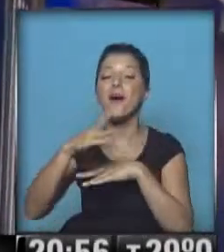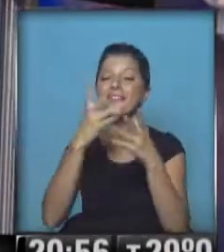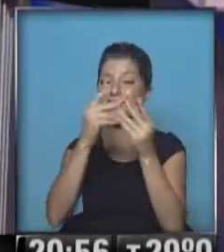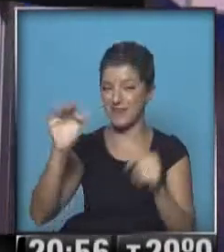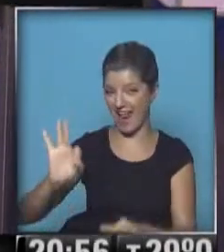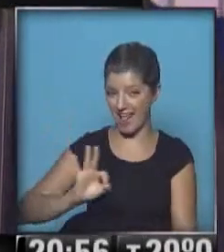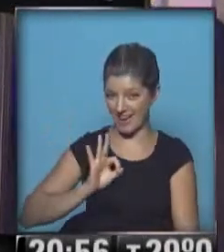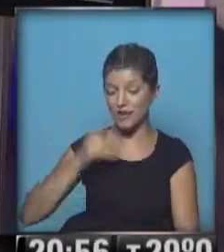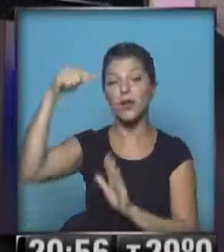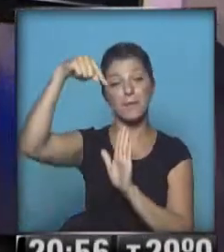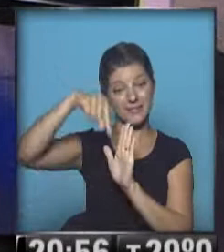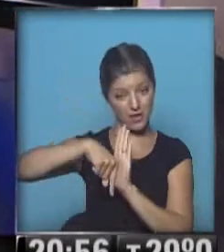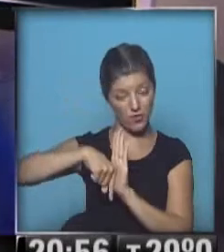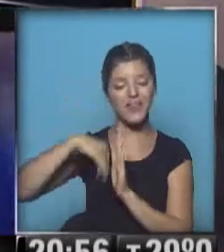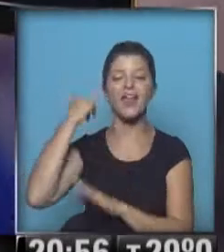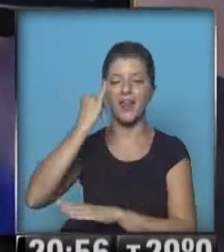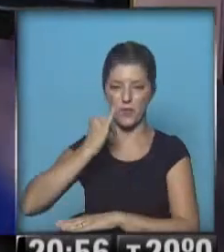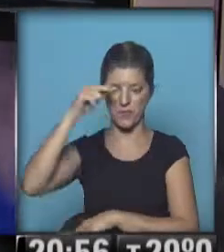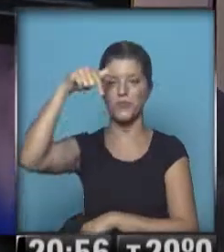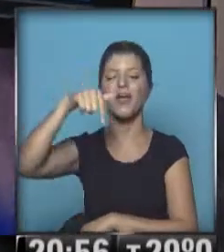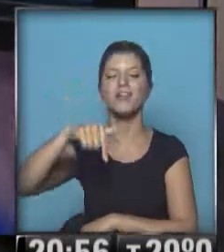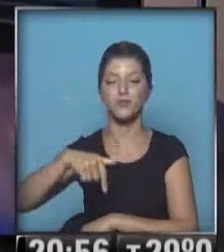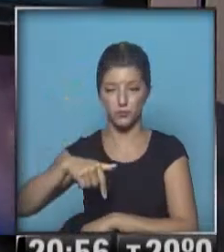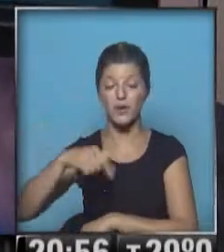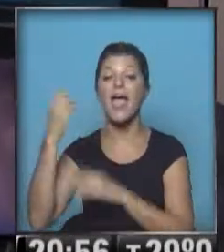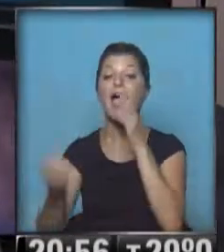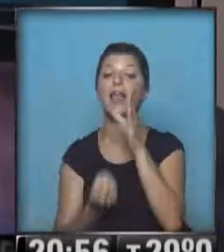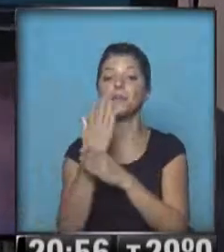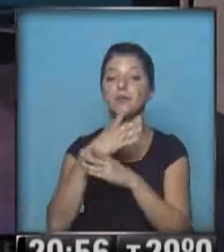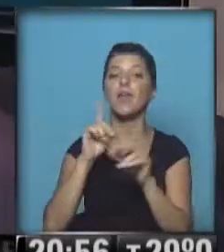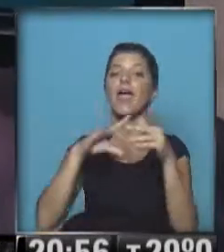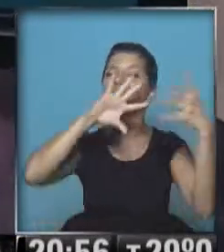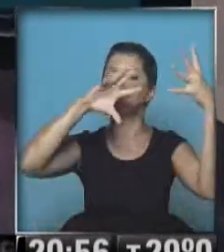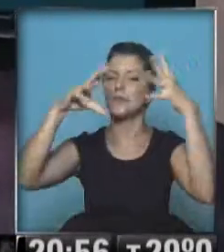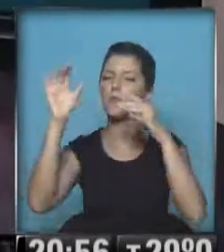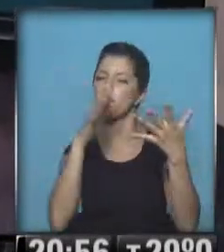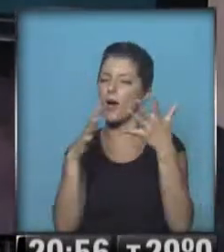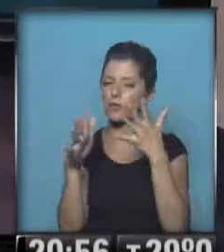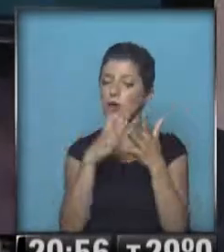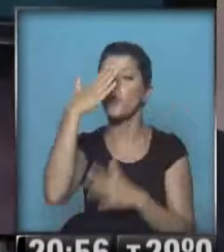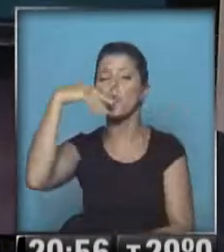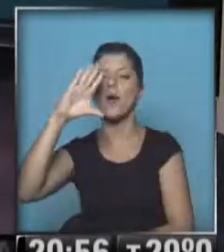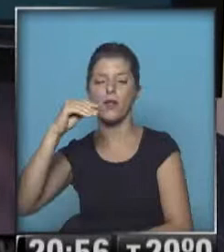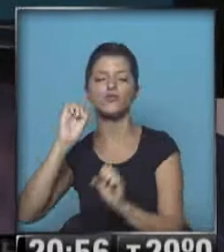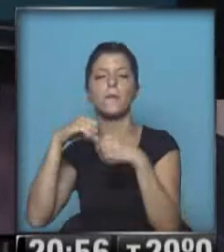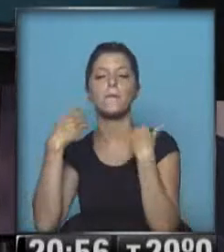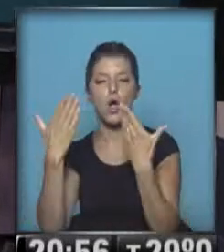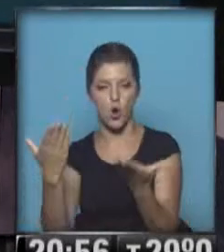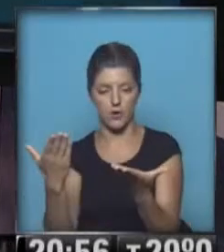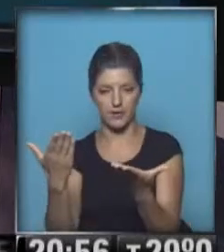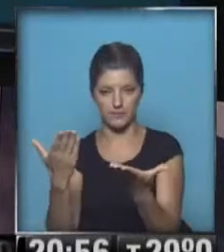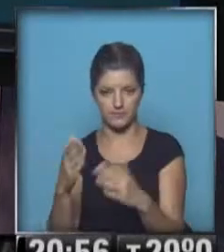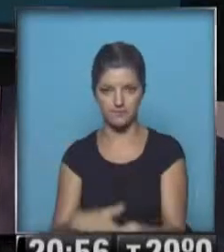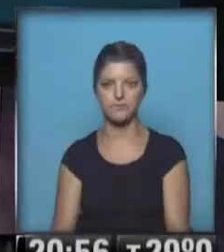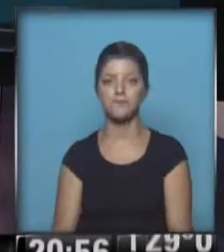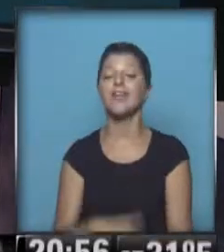los patagónicos? Allí les cuento que en el sur argentino, en la mañana todavía el tiempo va a estar inestable mañana, pero ya hacia la noche mejoran las condiciones